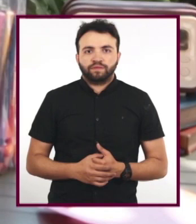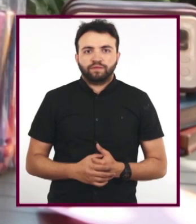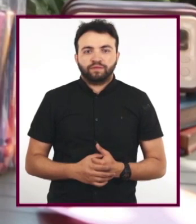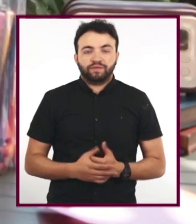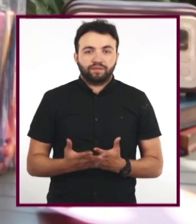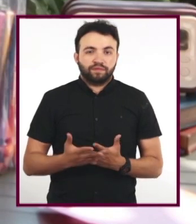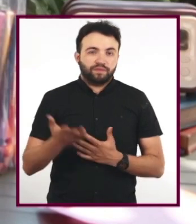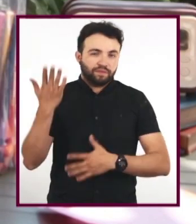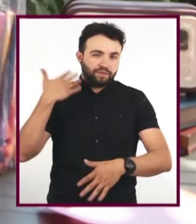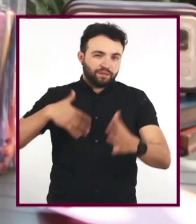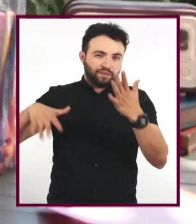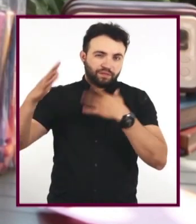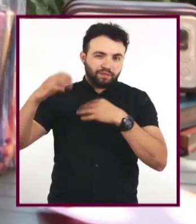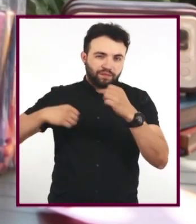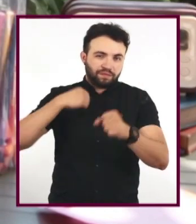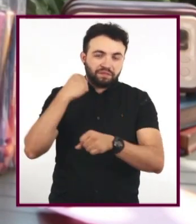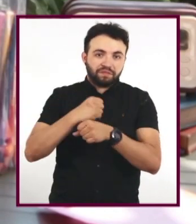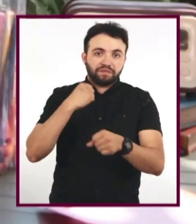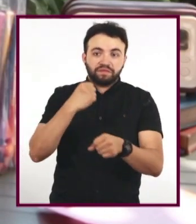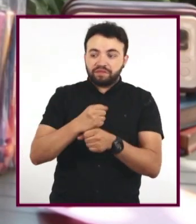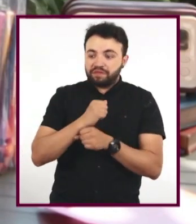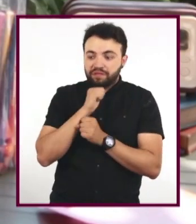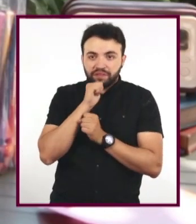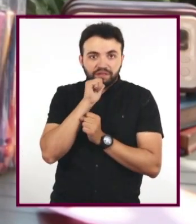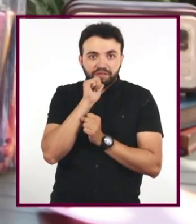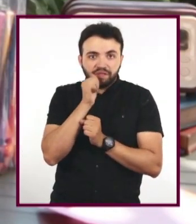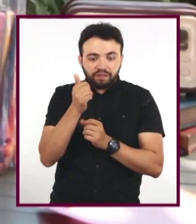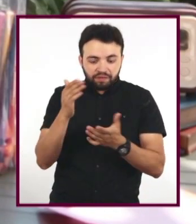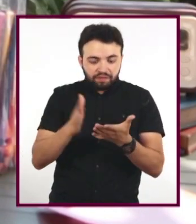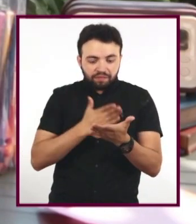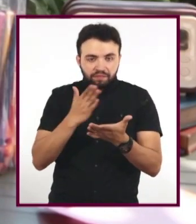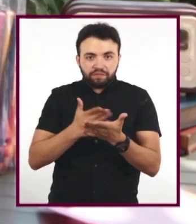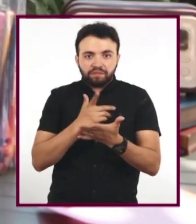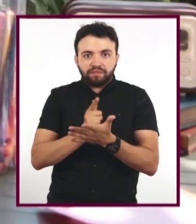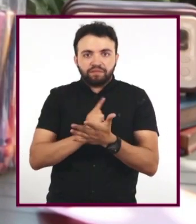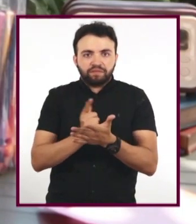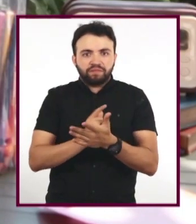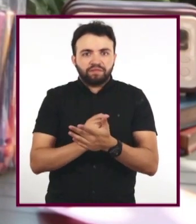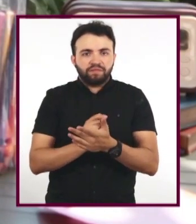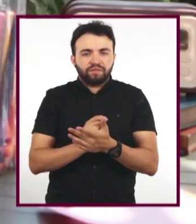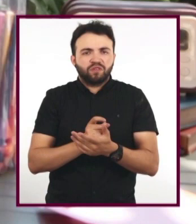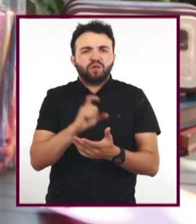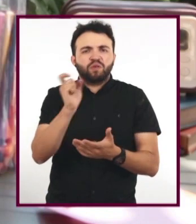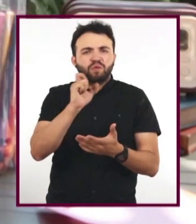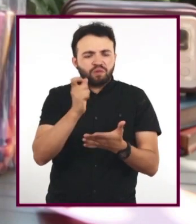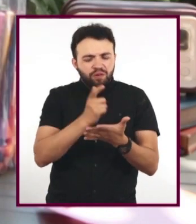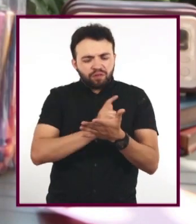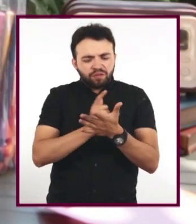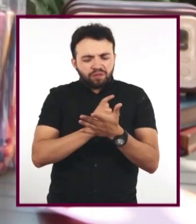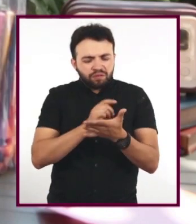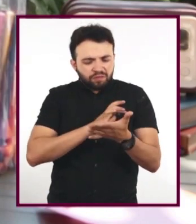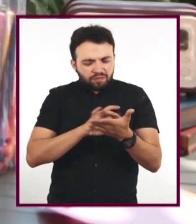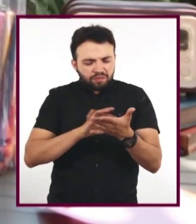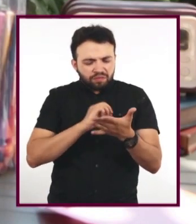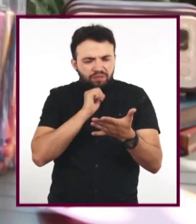Hace años que nadie leía este libro. ¿A dónde van los libros cuando ya nadie los lee?